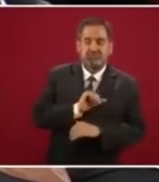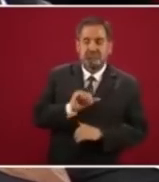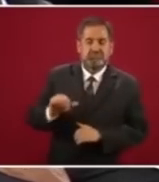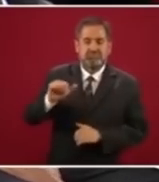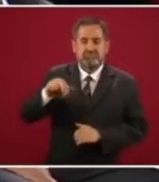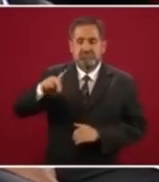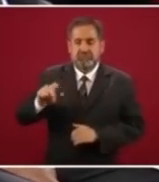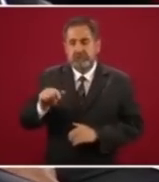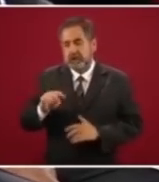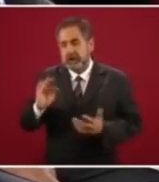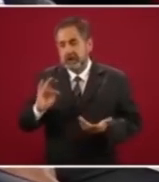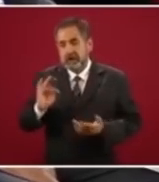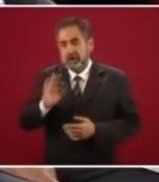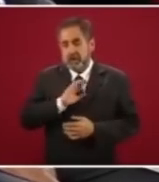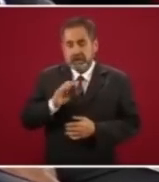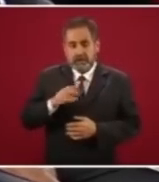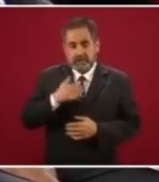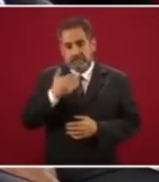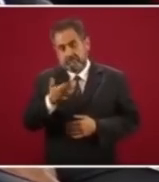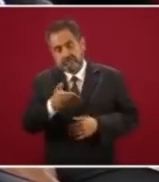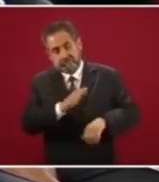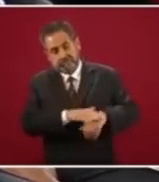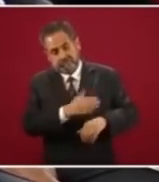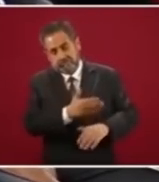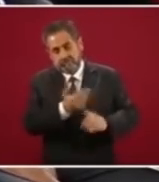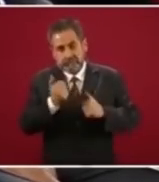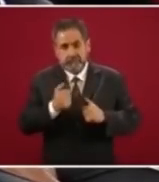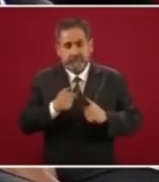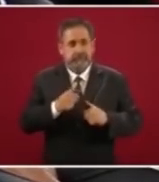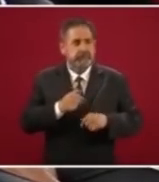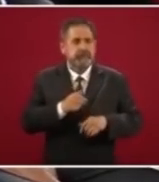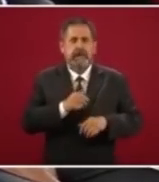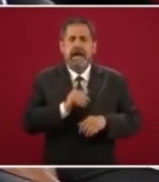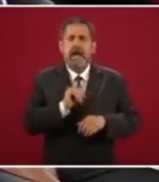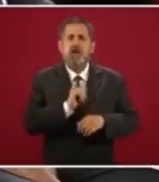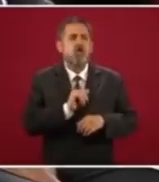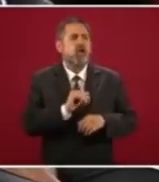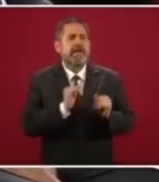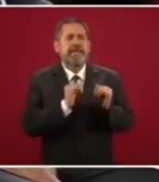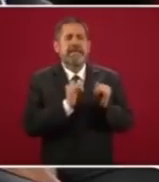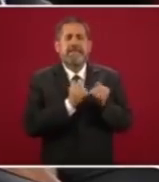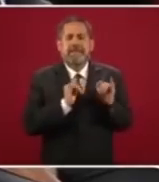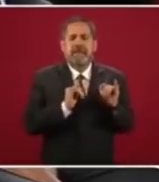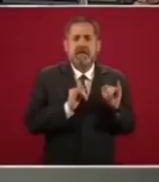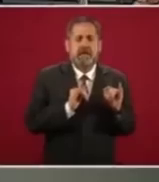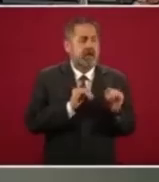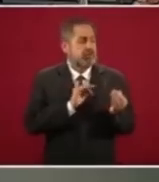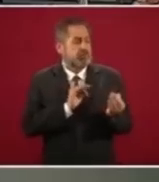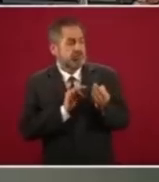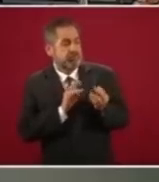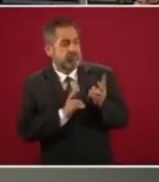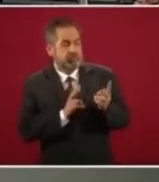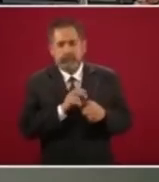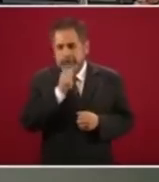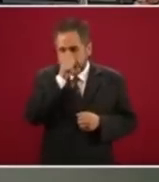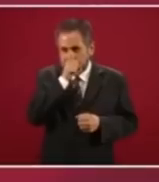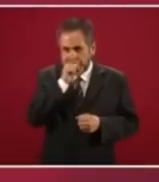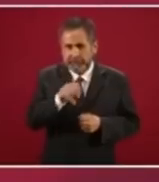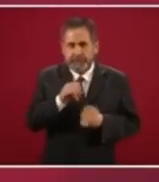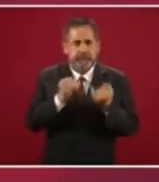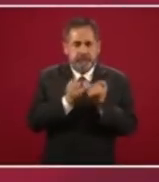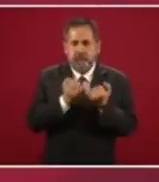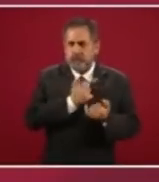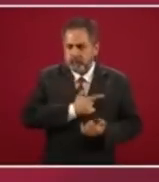ANDA. No sé si los pudiera, particularmente a los actores independientes, recibirlos, darles… Por supuesto que sí. Las puertas de